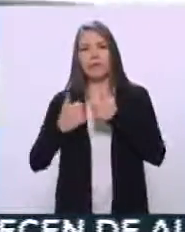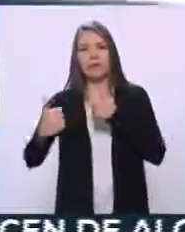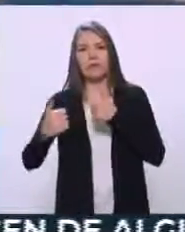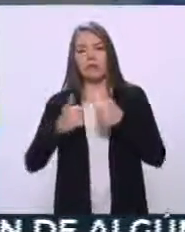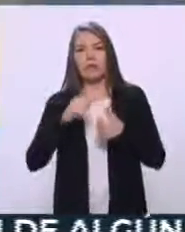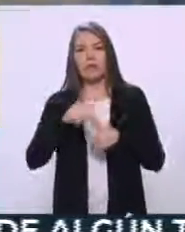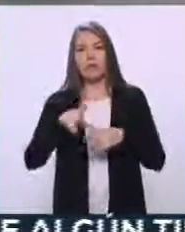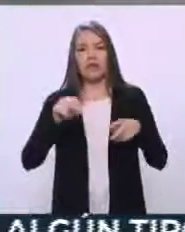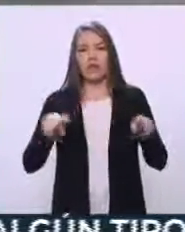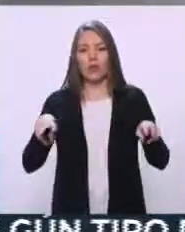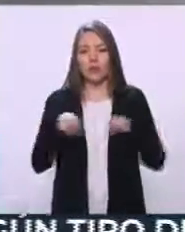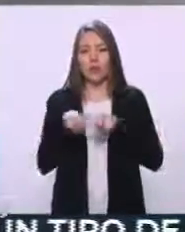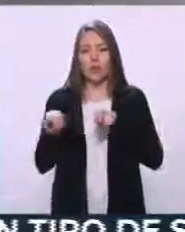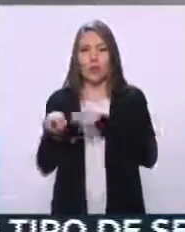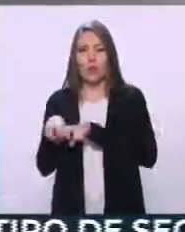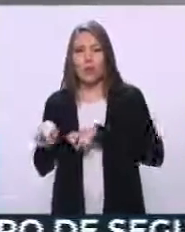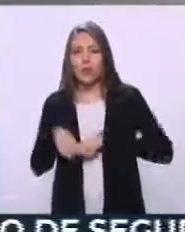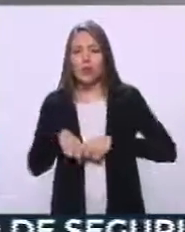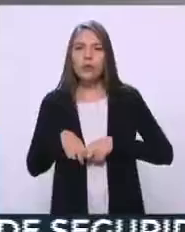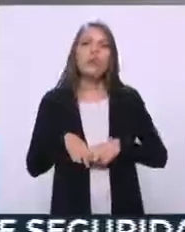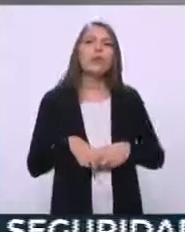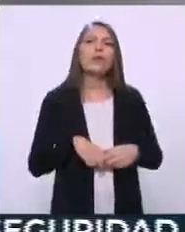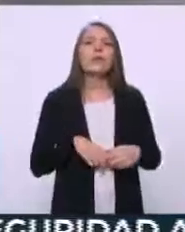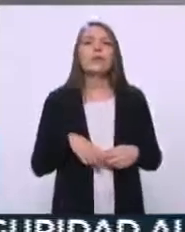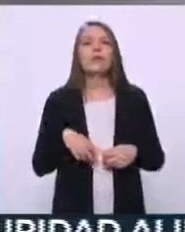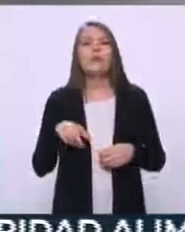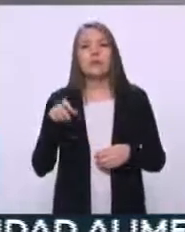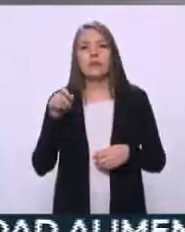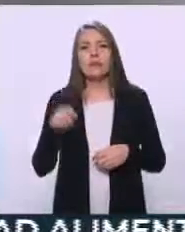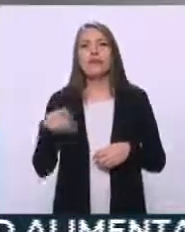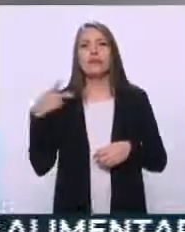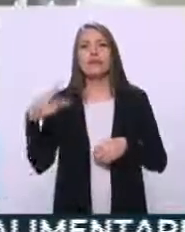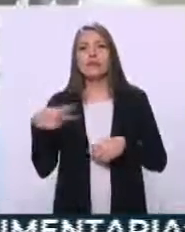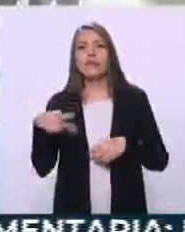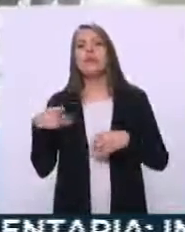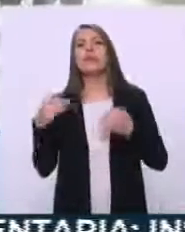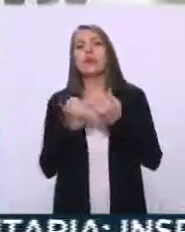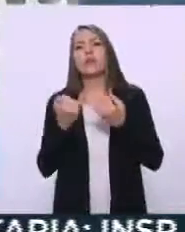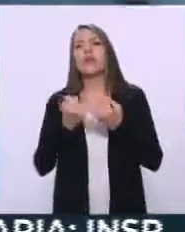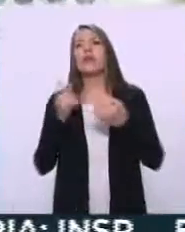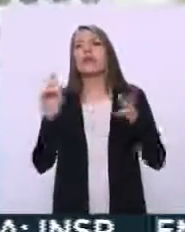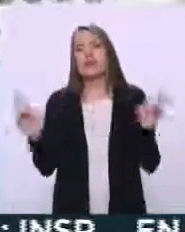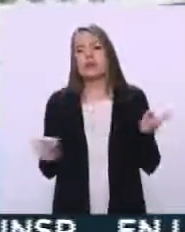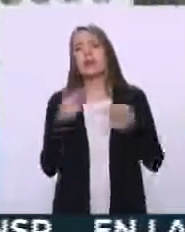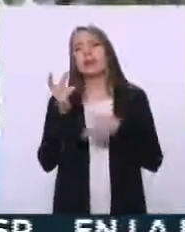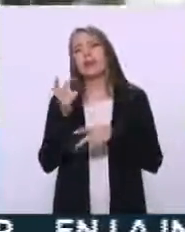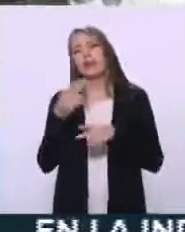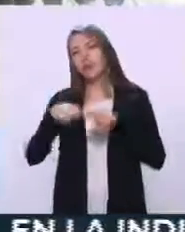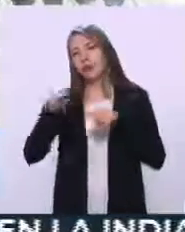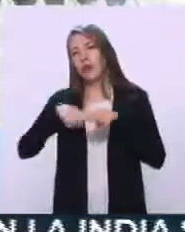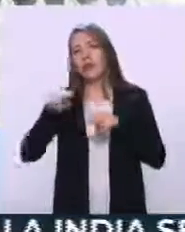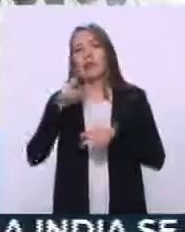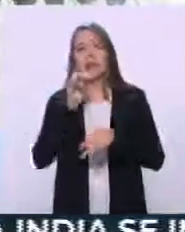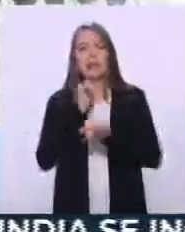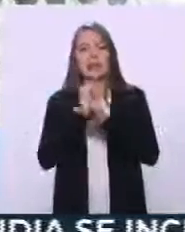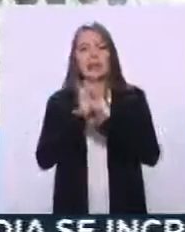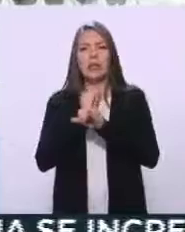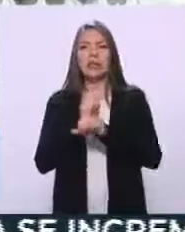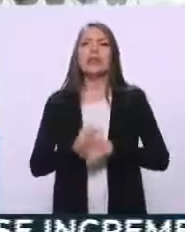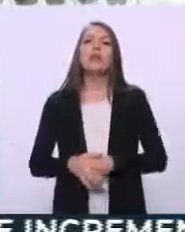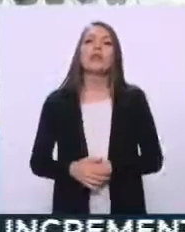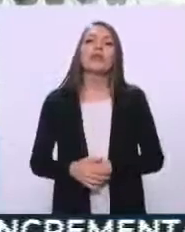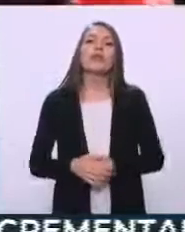a otras. Por supuesto que eso es una práctica ya común en los cines, fomentar la compra de boletos por internet. Y en el caso de los cines, hacer sí un